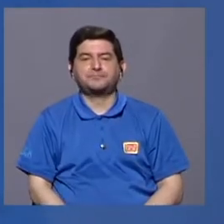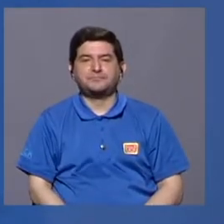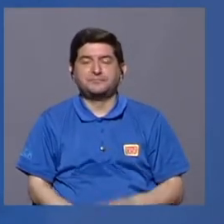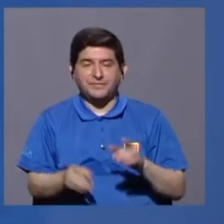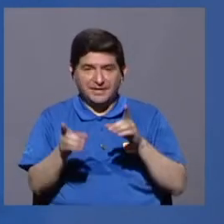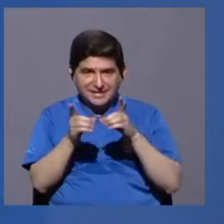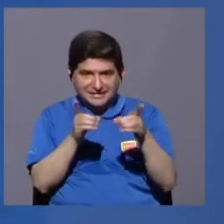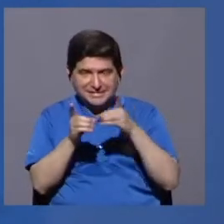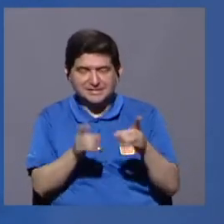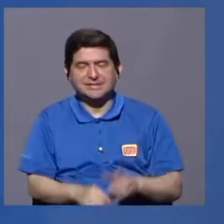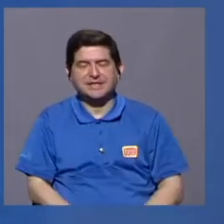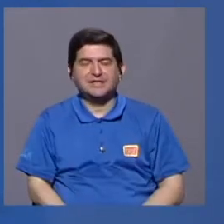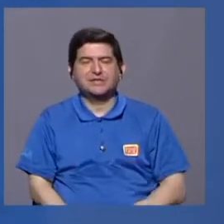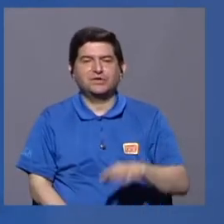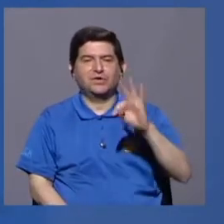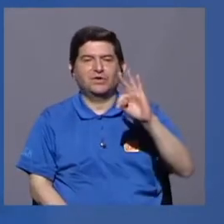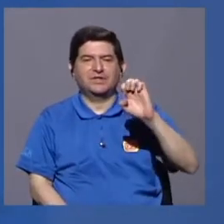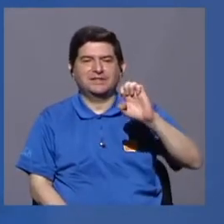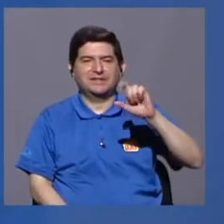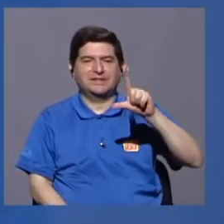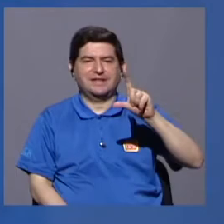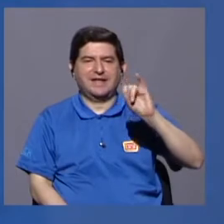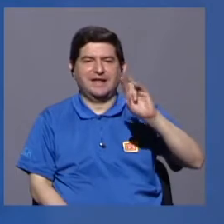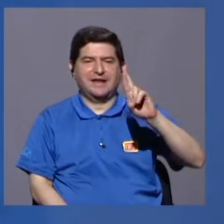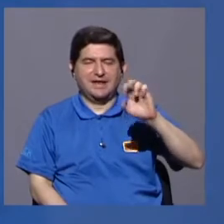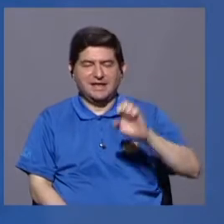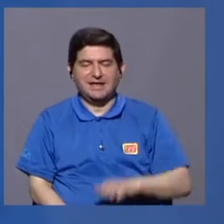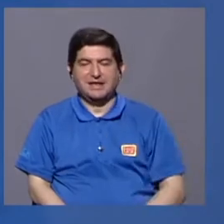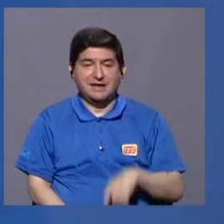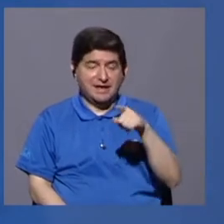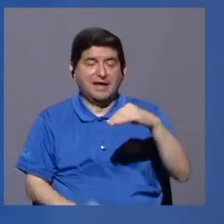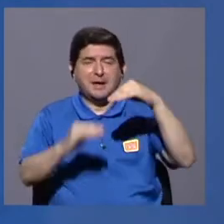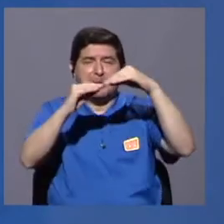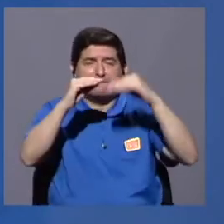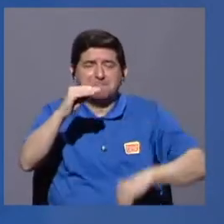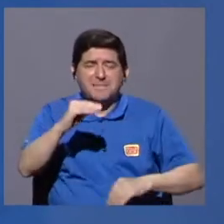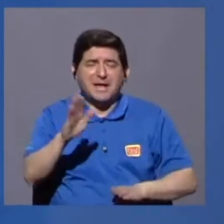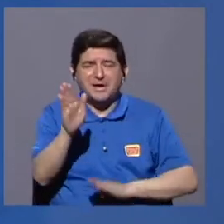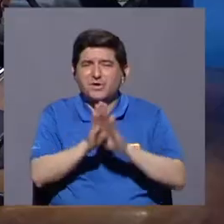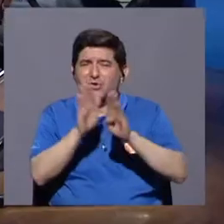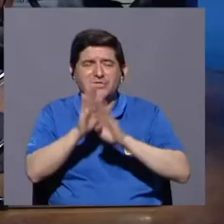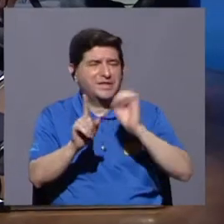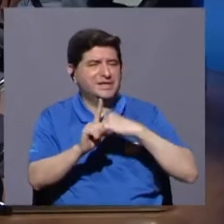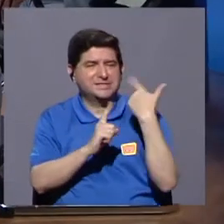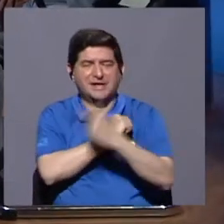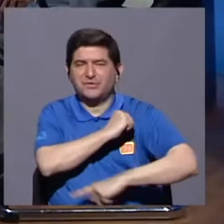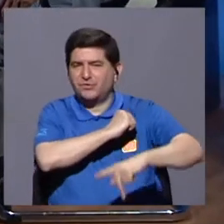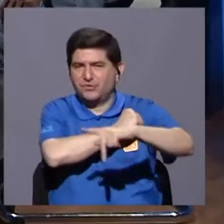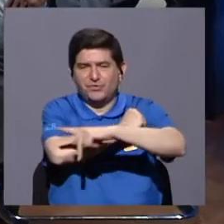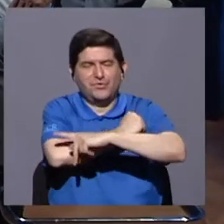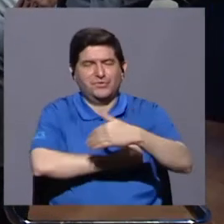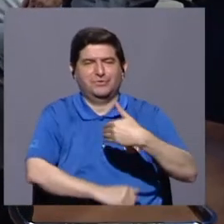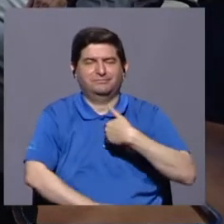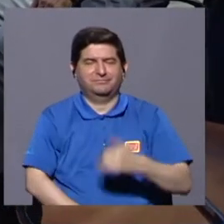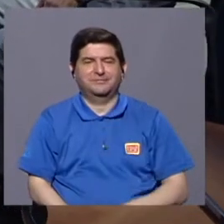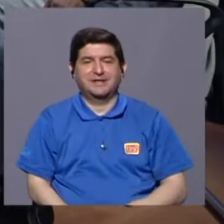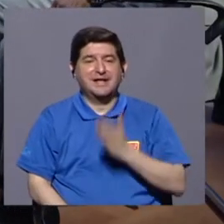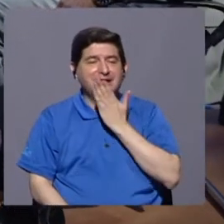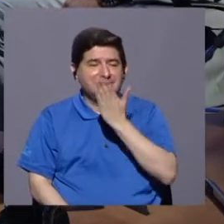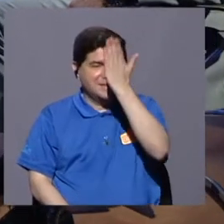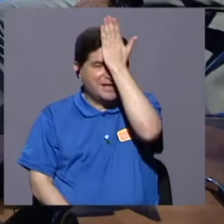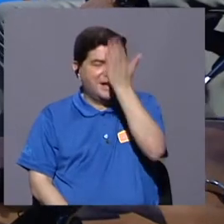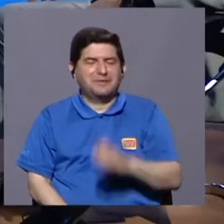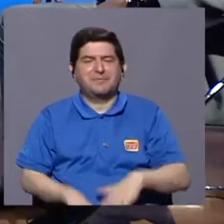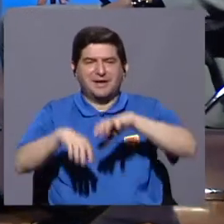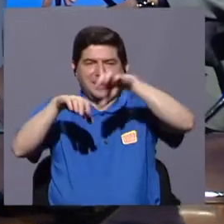de Talire, que es donde estamos trabajando, es el distrito con el menor índice de desarrollo social del país. Talamanca es el cantón